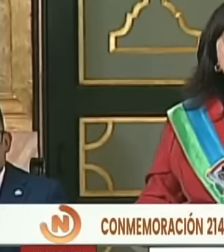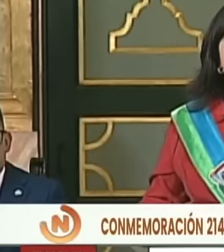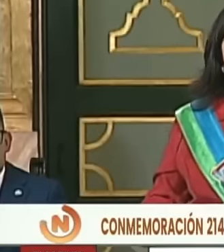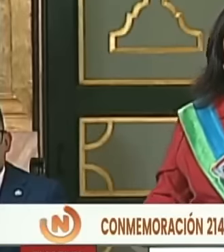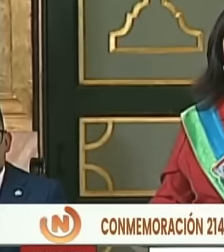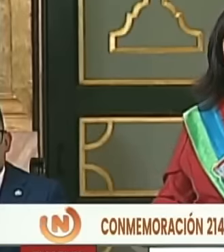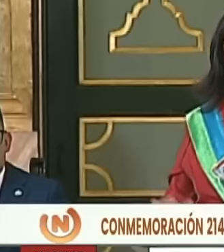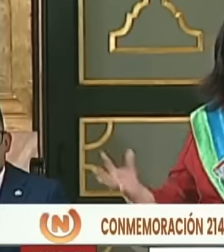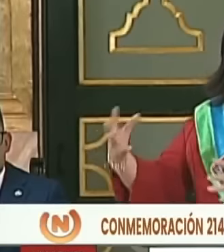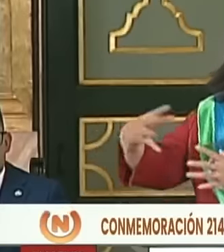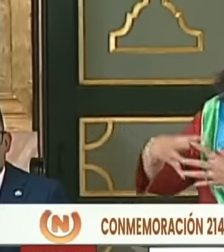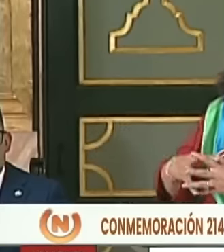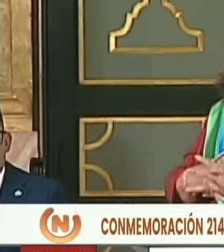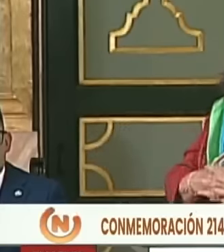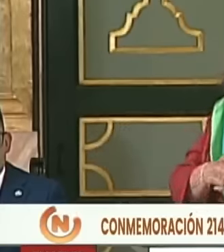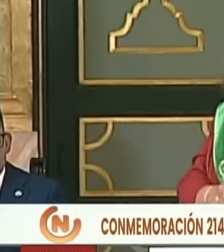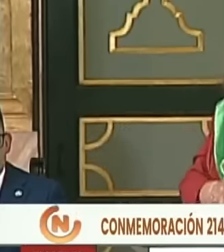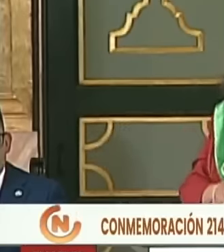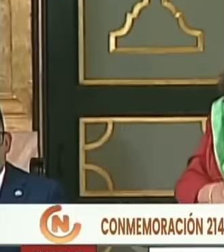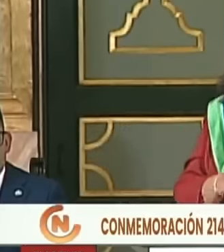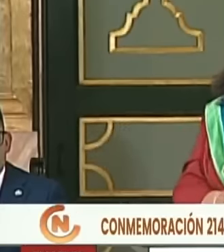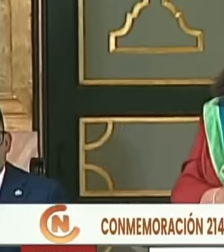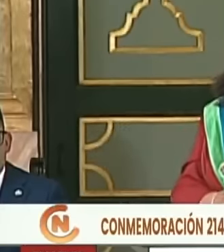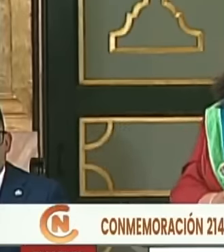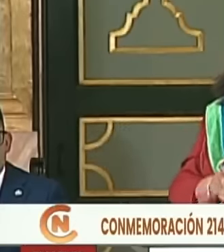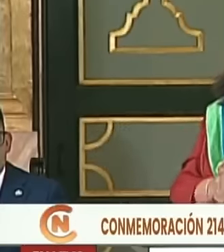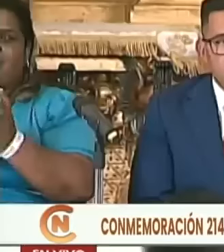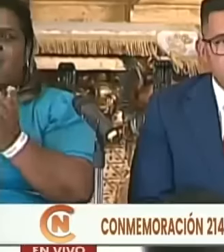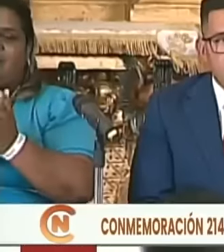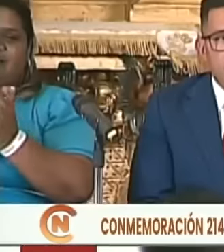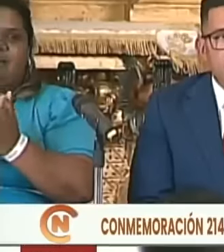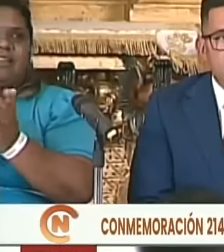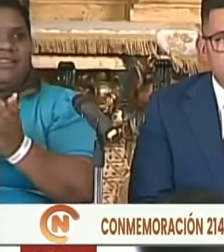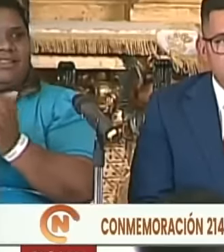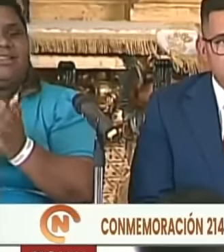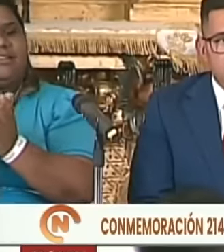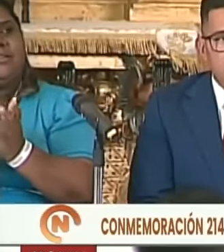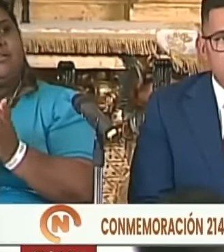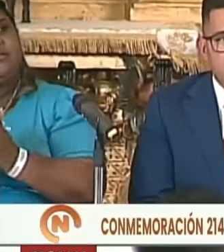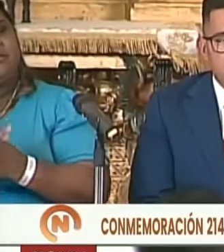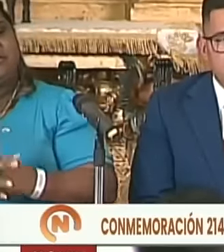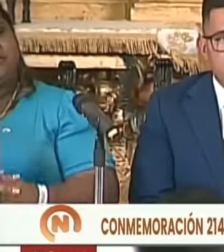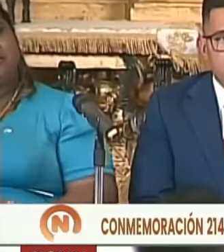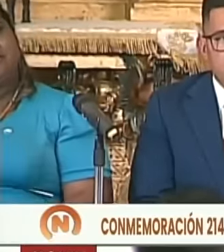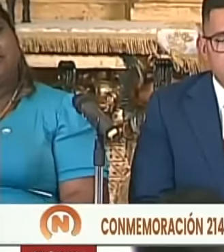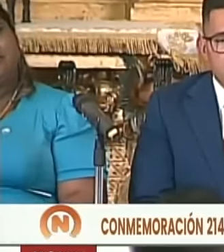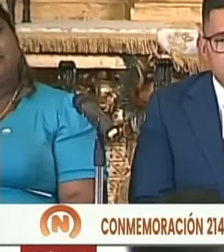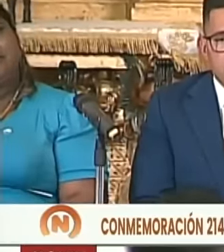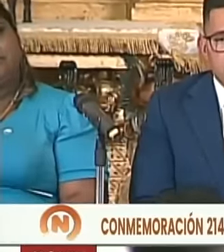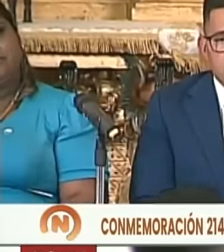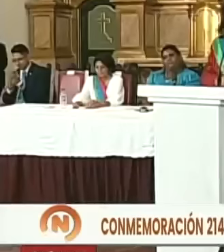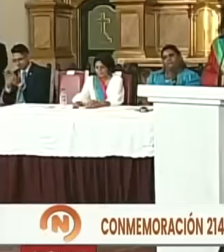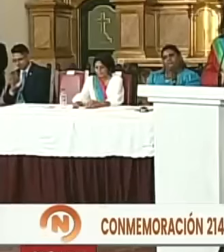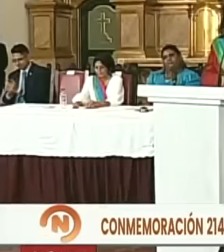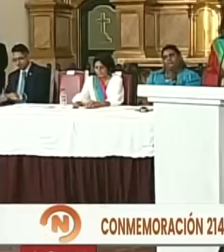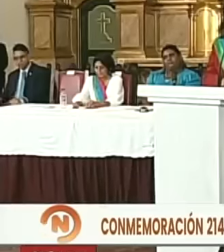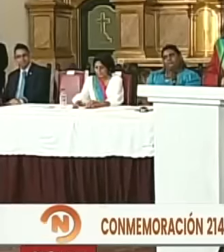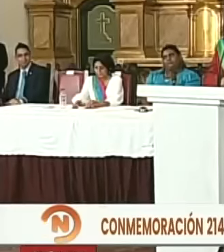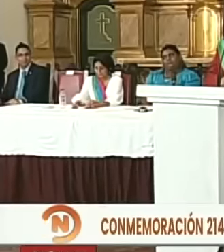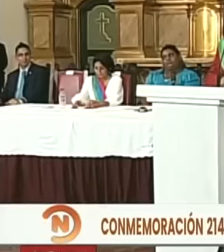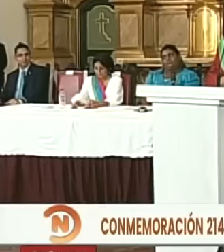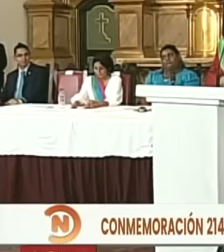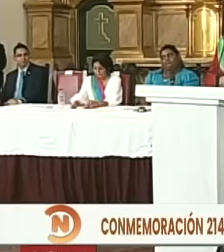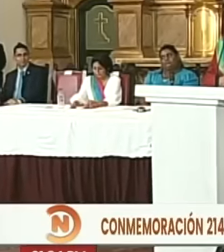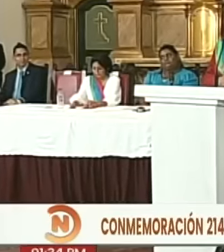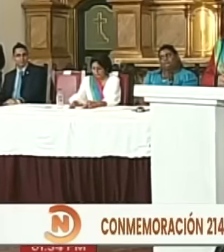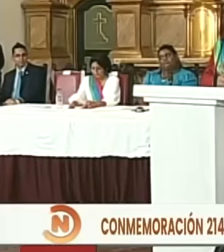las comunidades. Un binomio que estamos haciendo para proteger a nuestro pueblo, atendiendo las directrices de